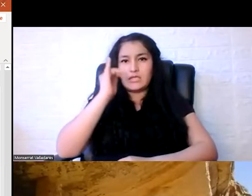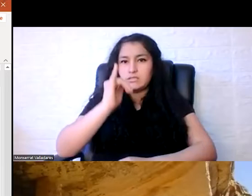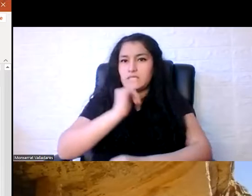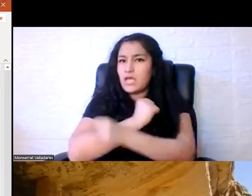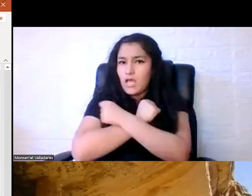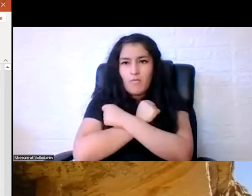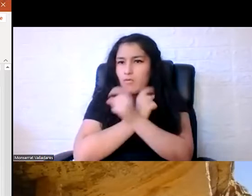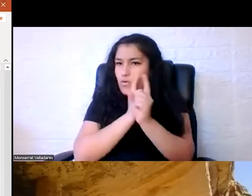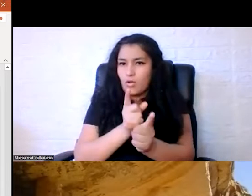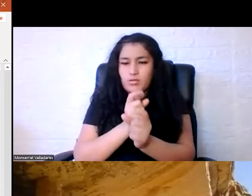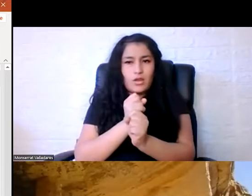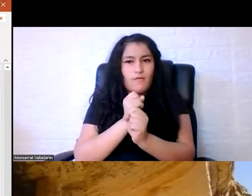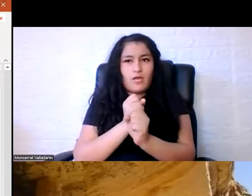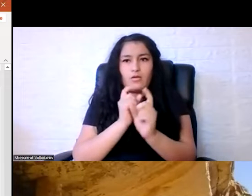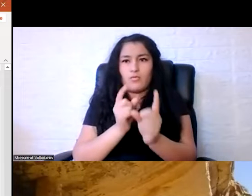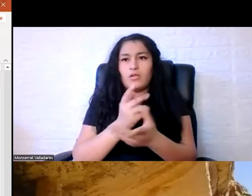muertos y con todo y todo. Gracias.